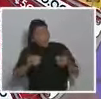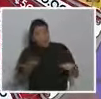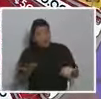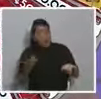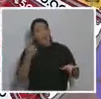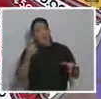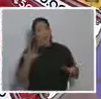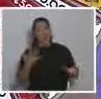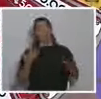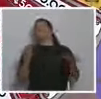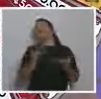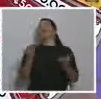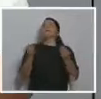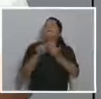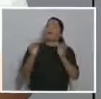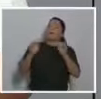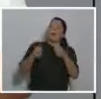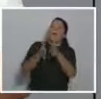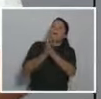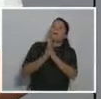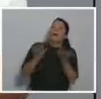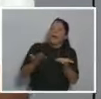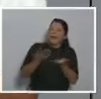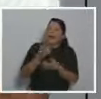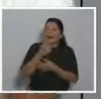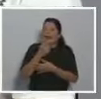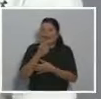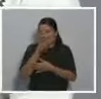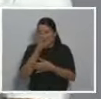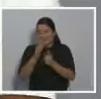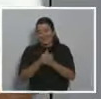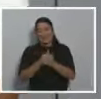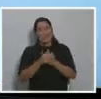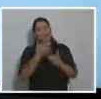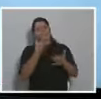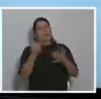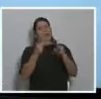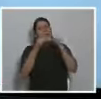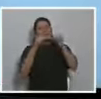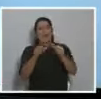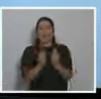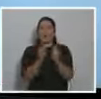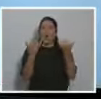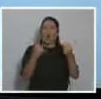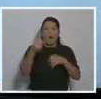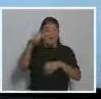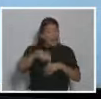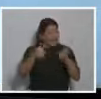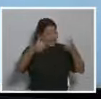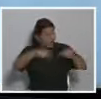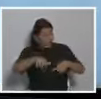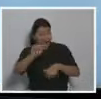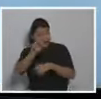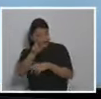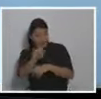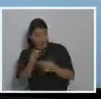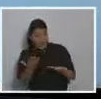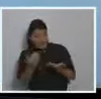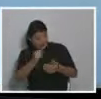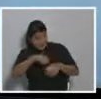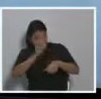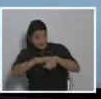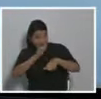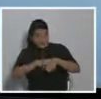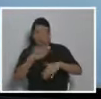¿Yo qué toco? ¿Qué más se puede pedir, no? Muy bien. Qué barbaridad. Volvamos a lo que vinimos, ¿le parece, Ari? Está bien. Con está su bien.